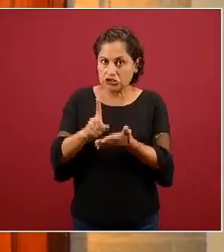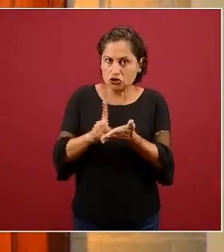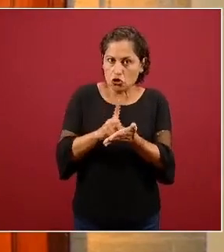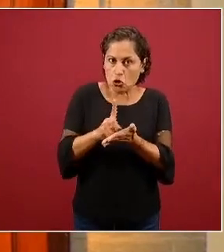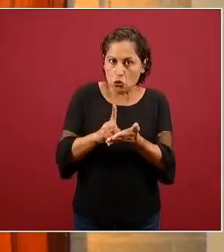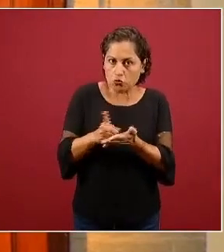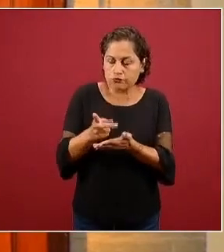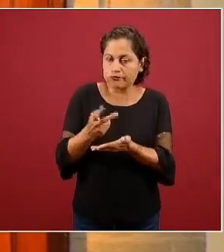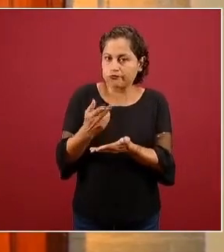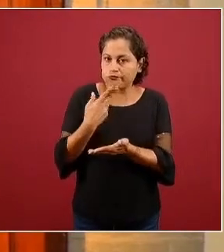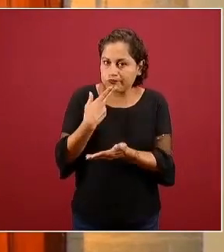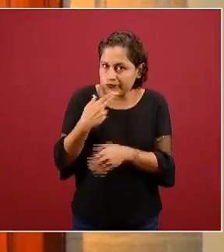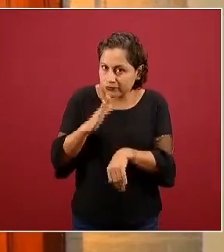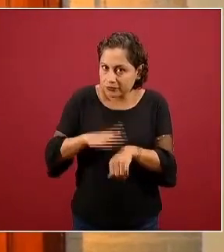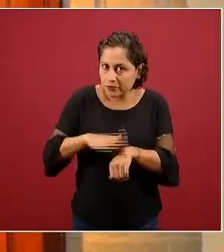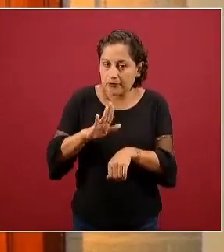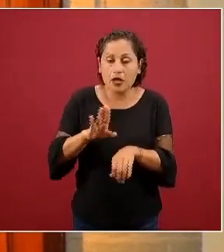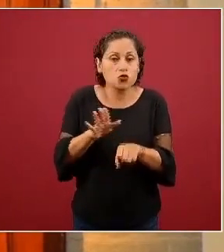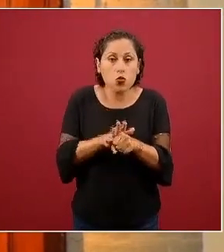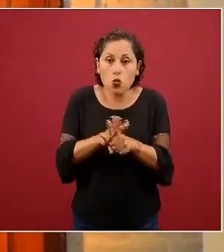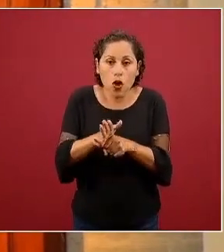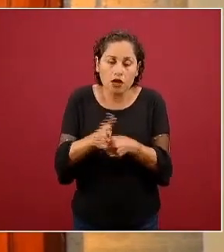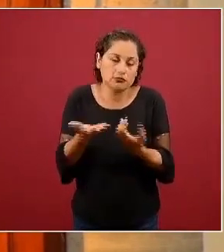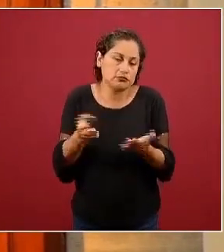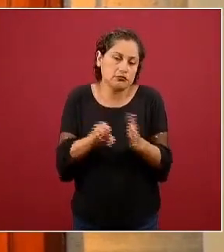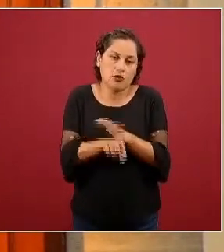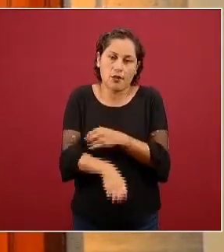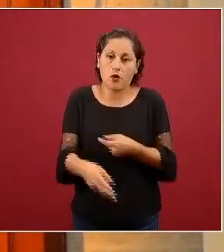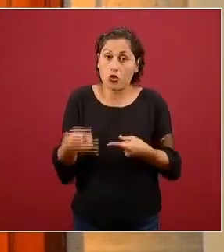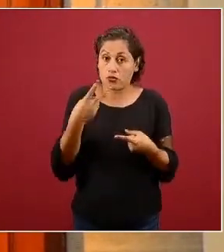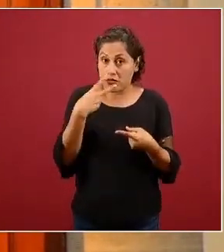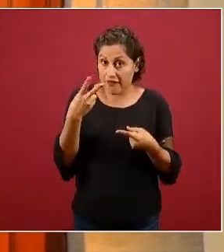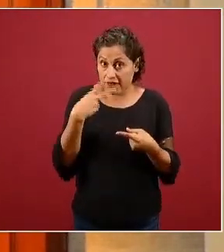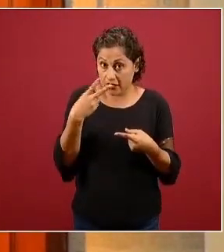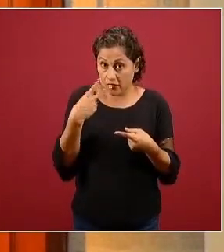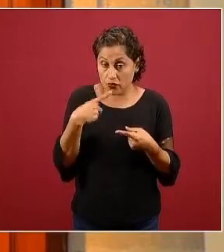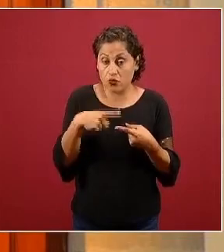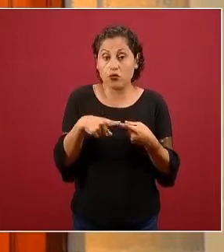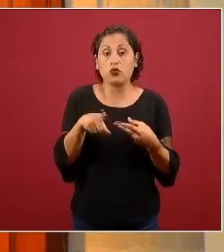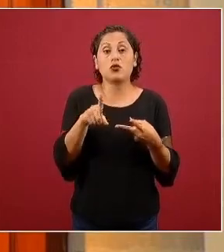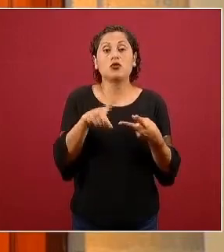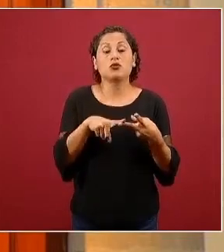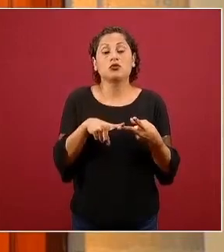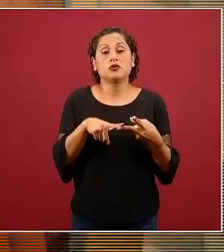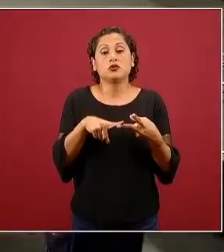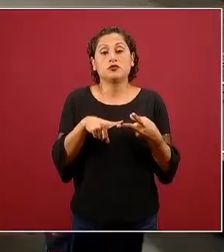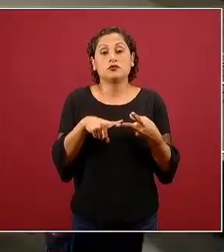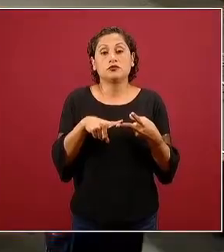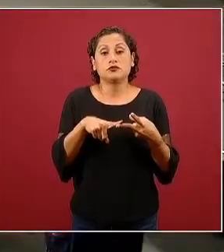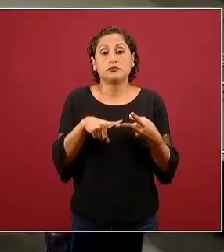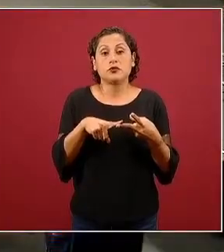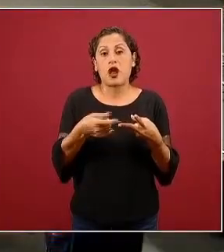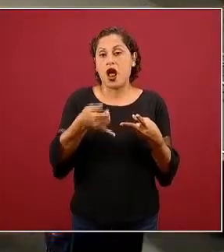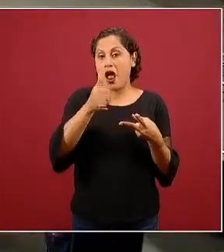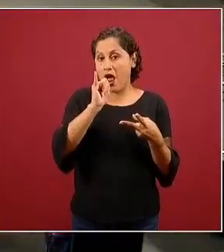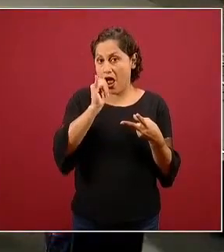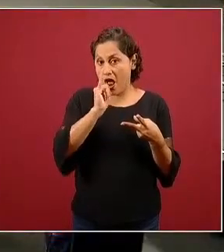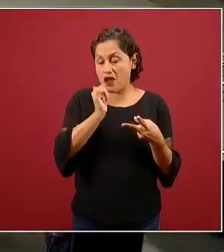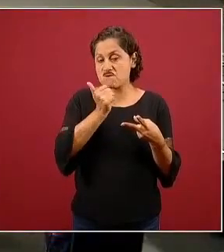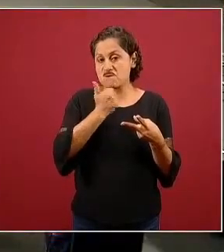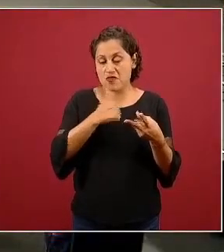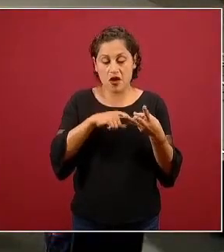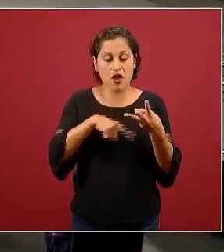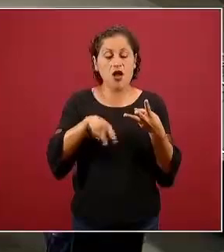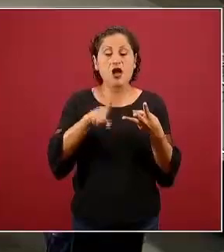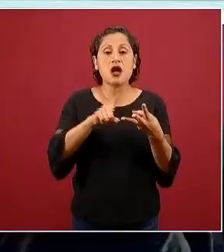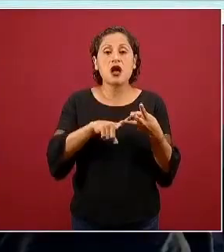drogas hablamos? Pues empezando por el tabaco, por las más accesibles, por el tabaco, por el alcohol,